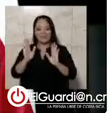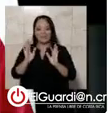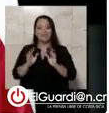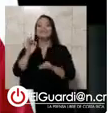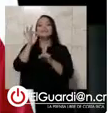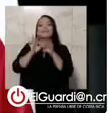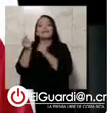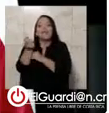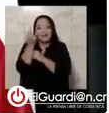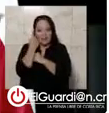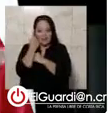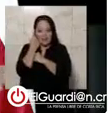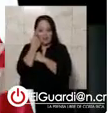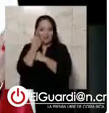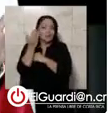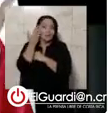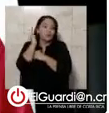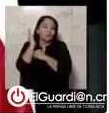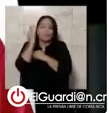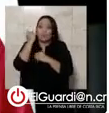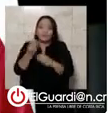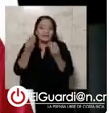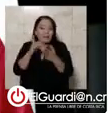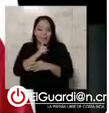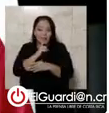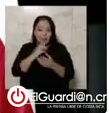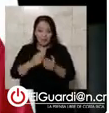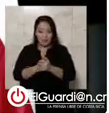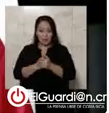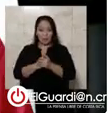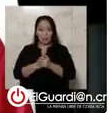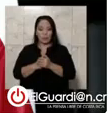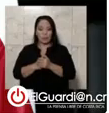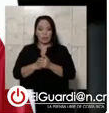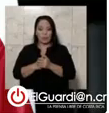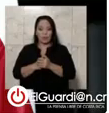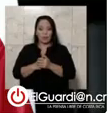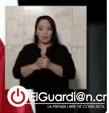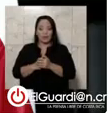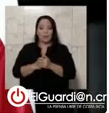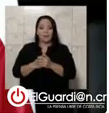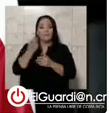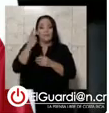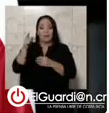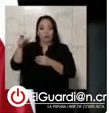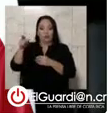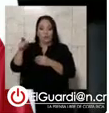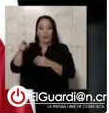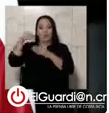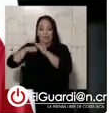simple de entender. Yo no sé por qué eso nos ha dificultado tanto. Métase a una página web que